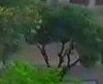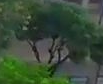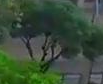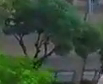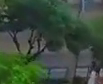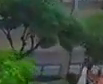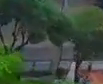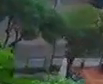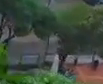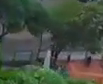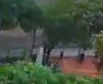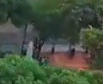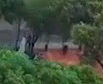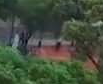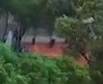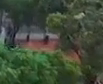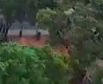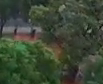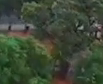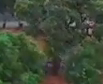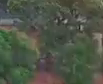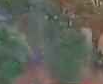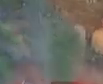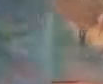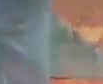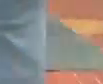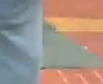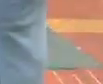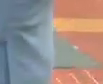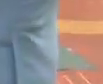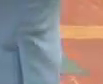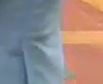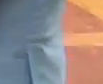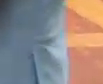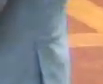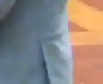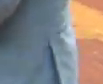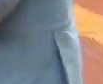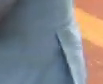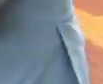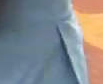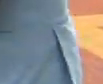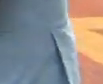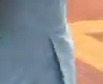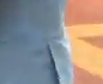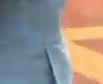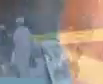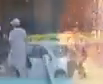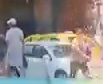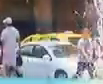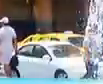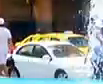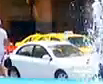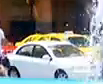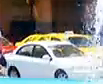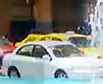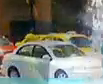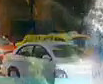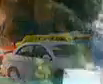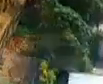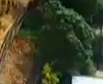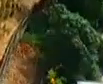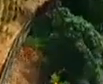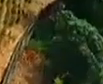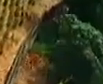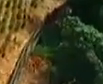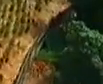2 la más linda relación al suelo el calor los buenos diseños